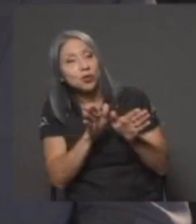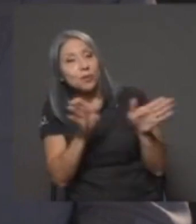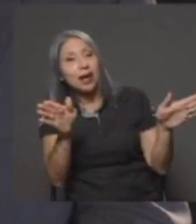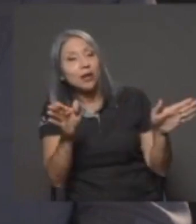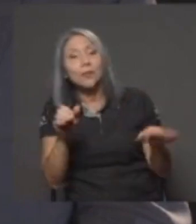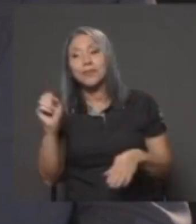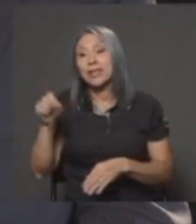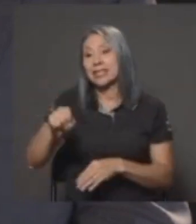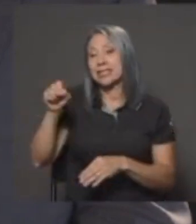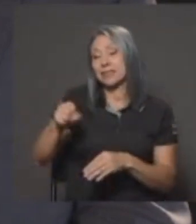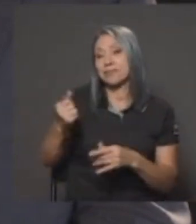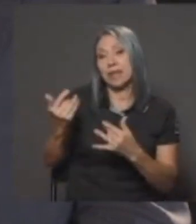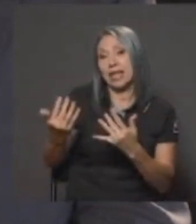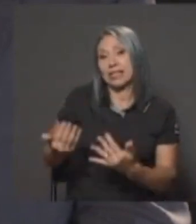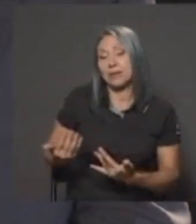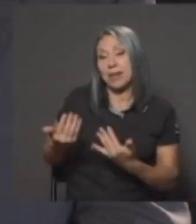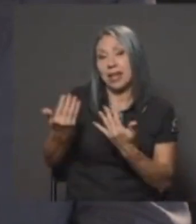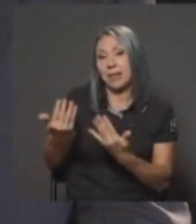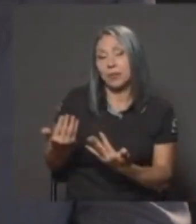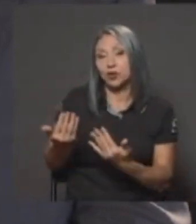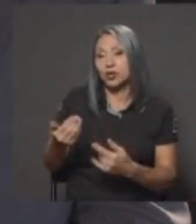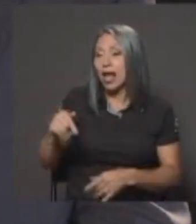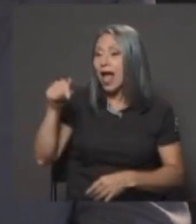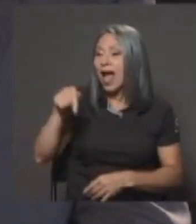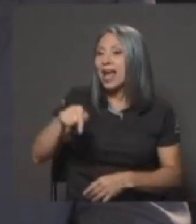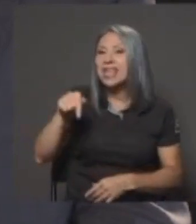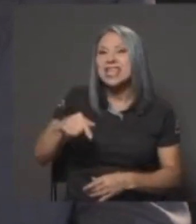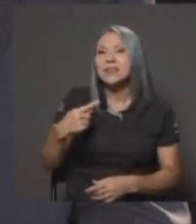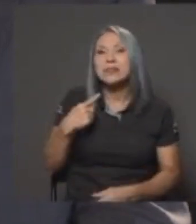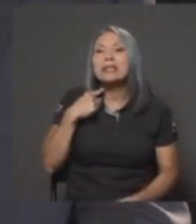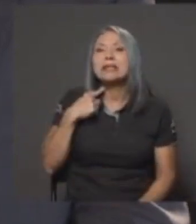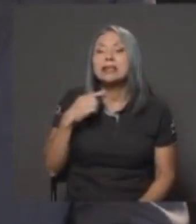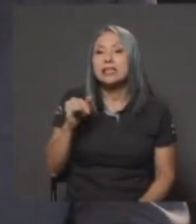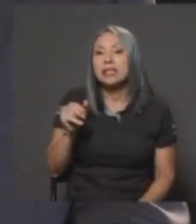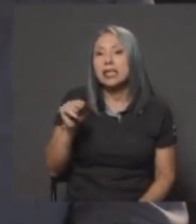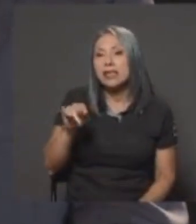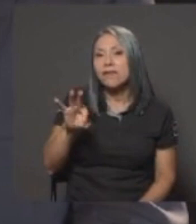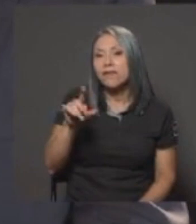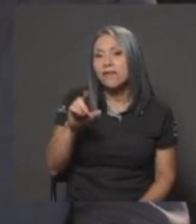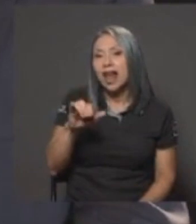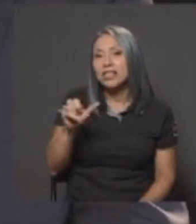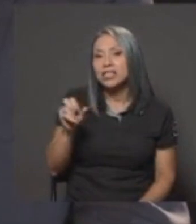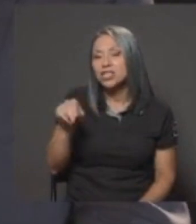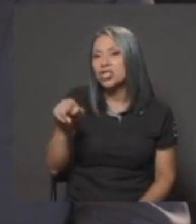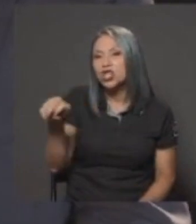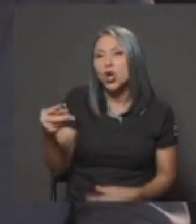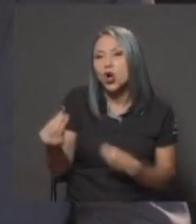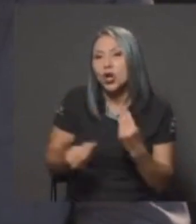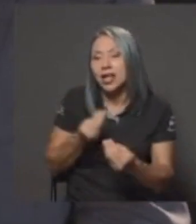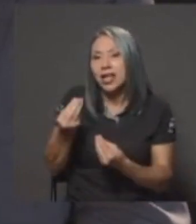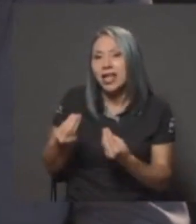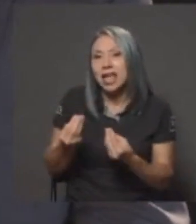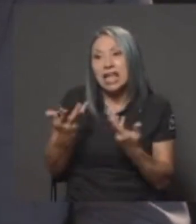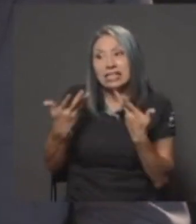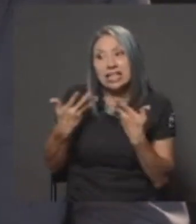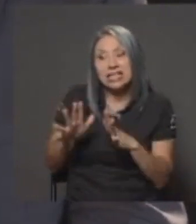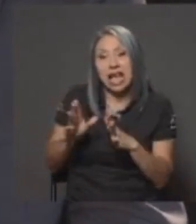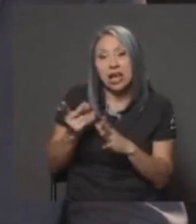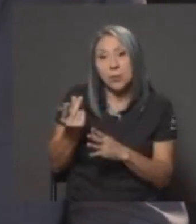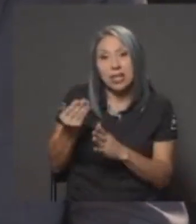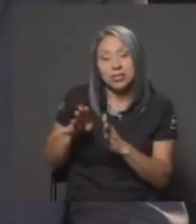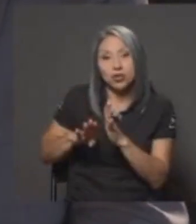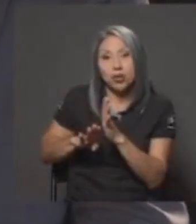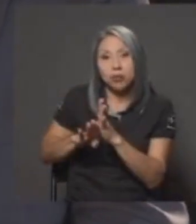esperemos aquí la parte de la inflación es que los precios han dejado de